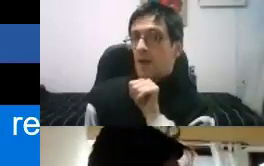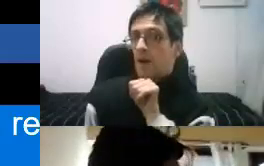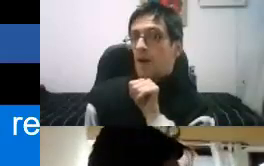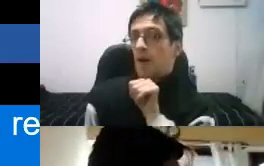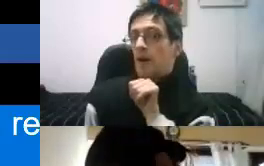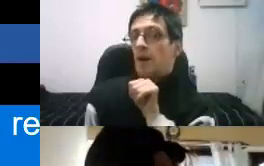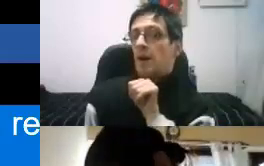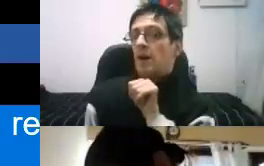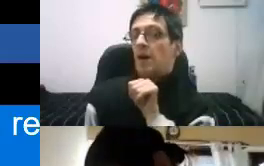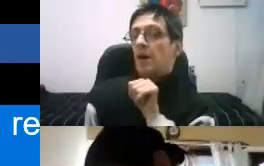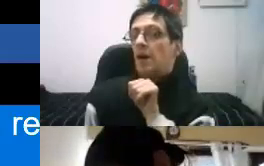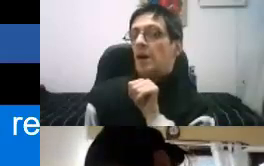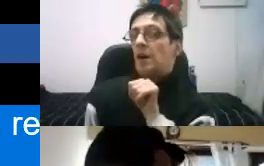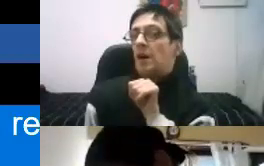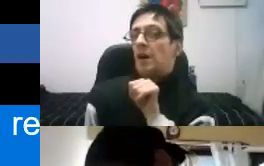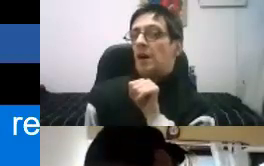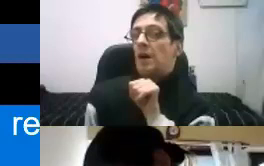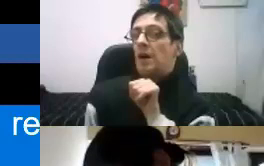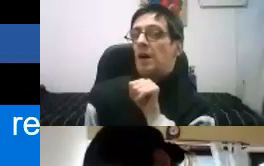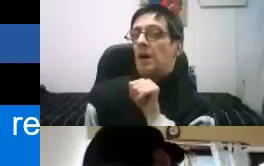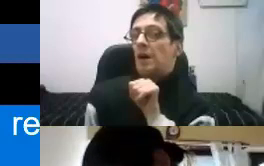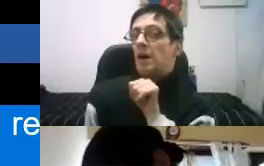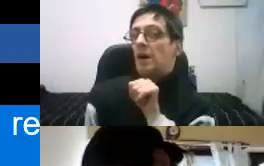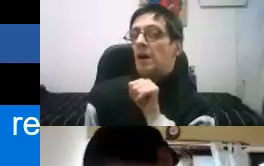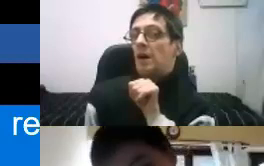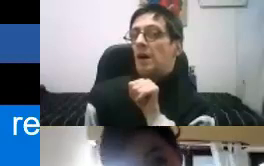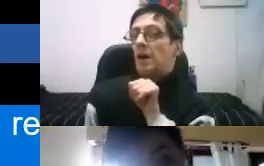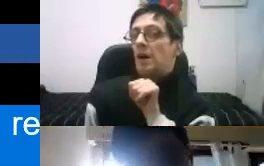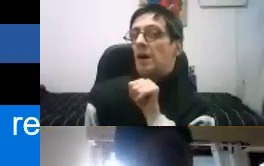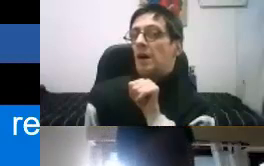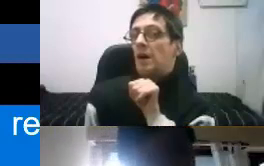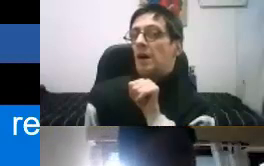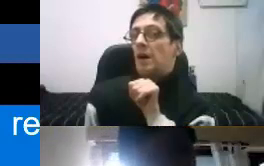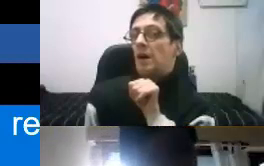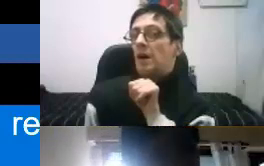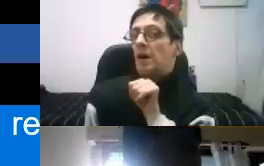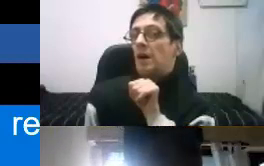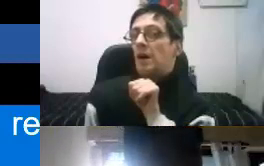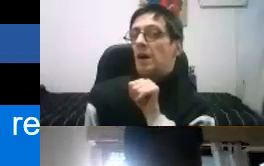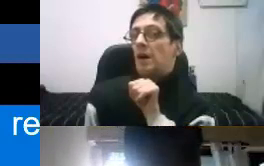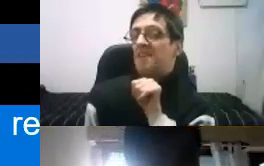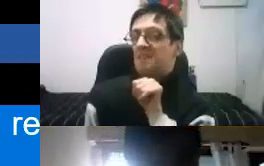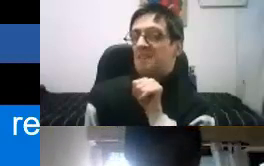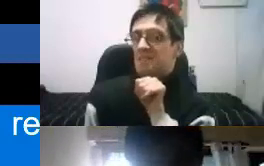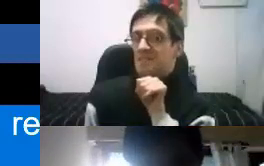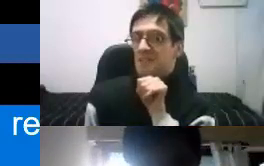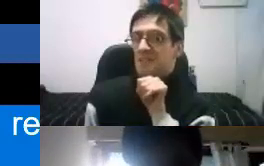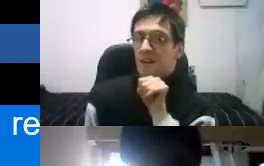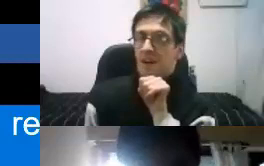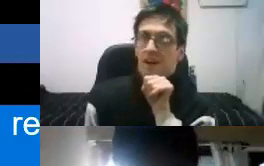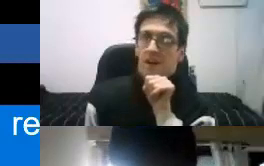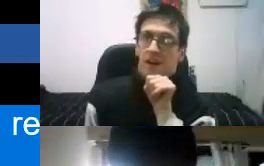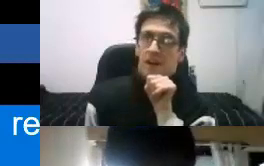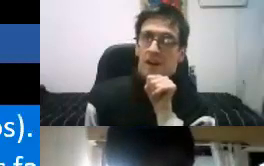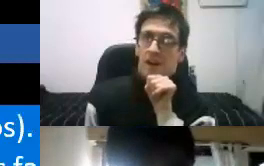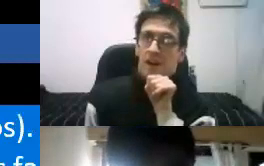Real Academia Española, establece que la razón es la facultad de discurrir. Con todos